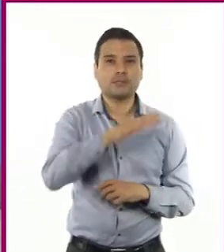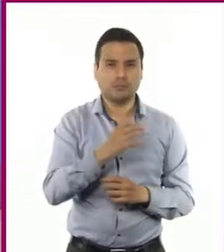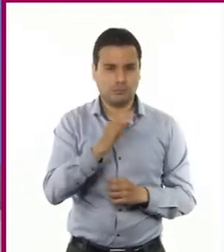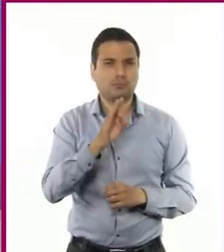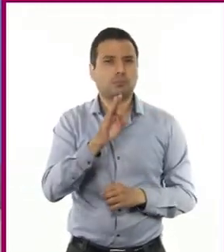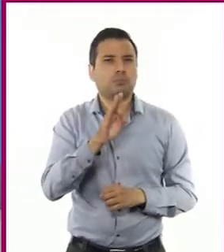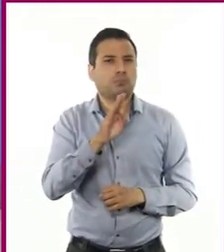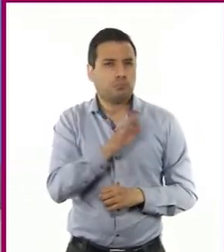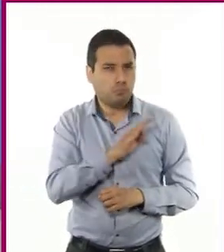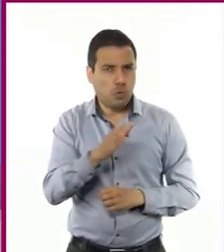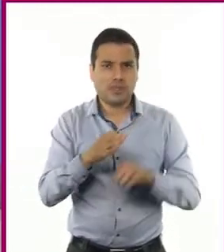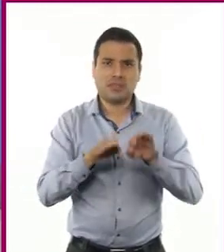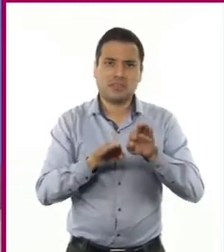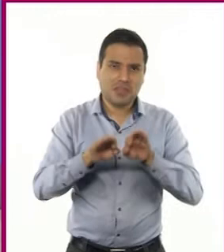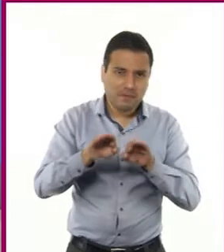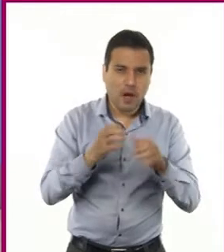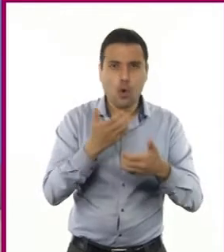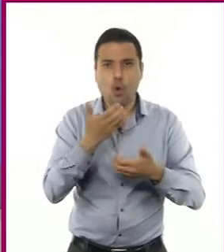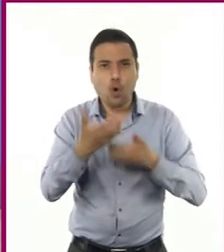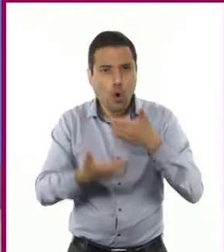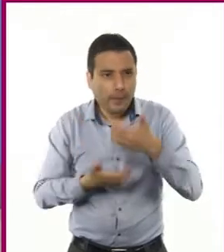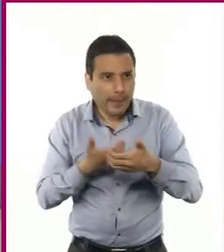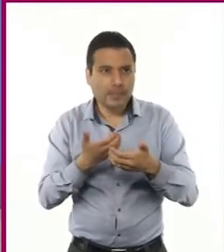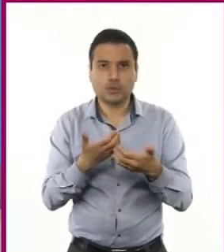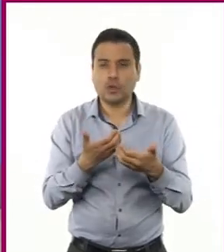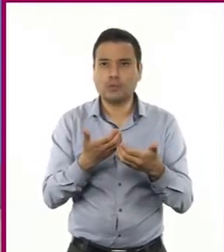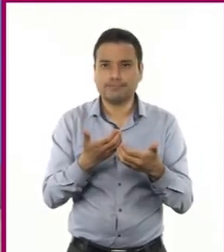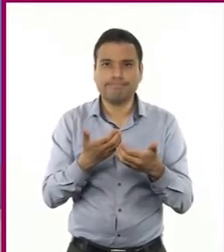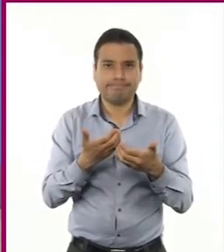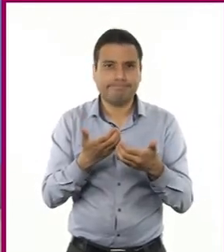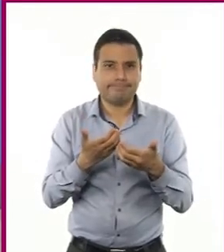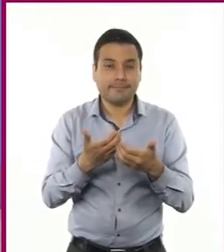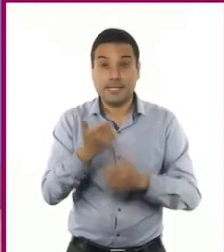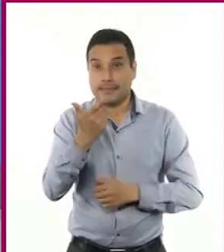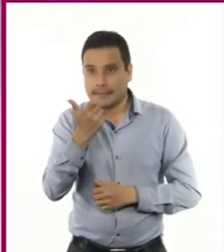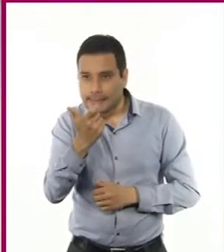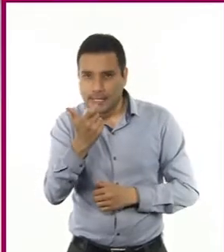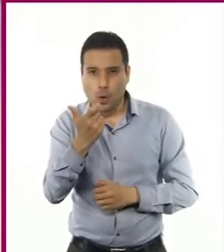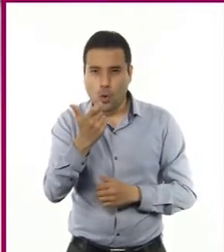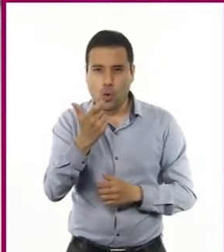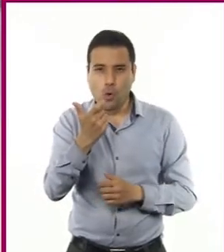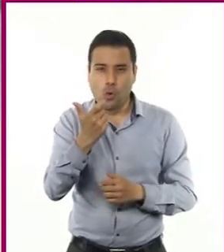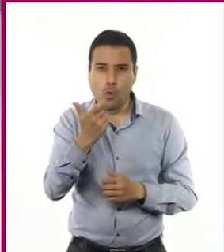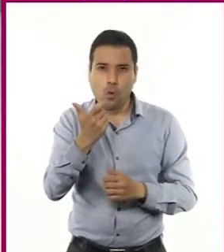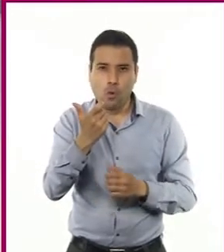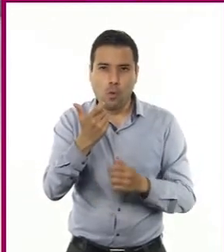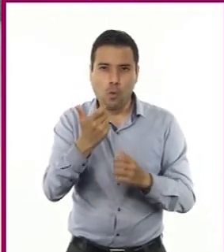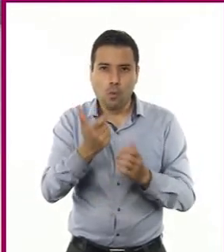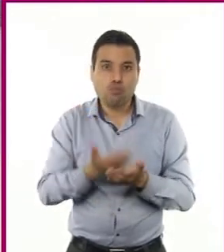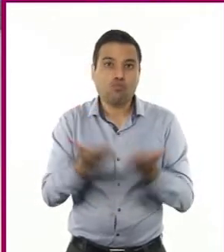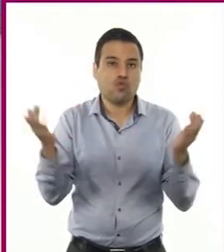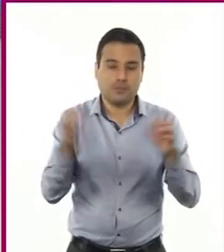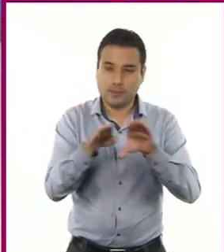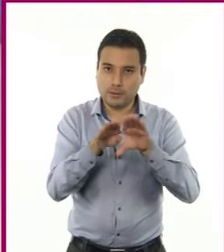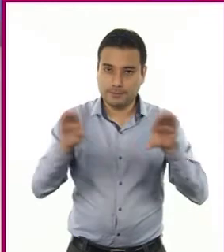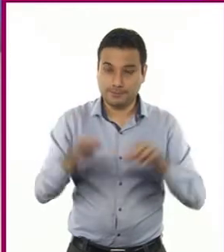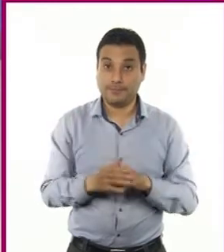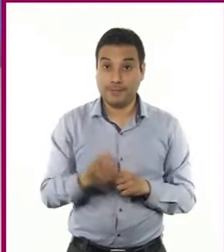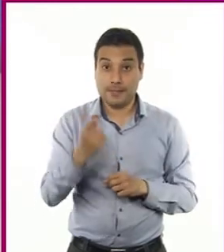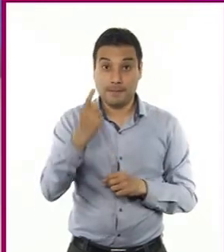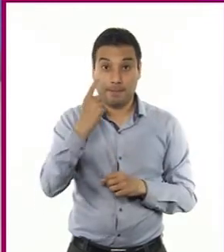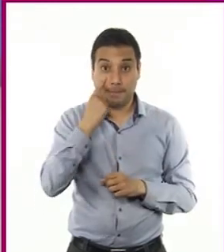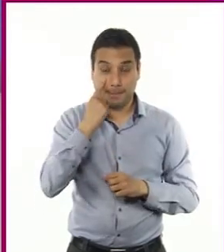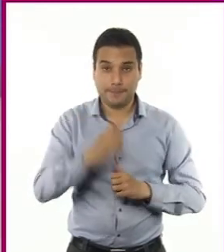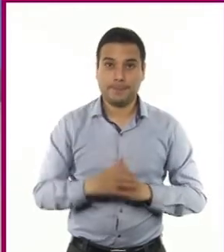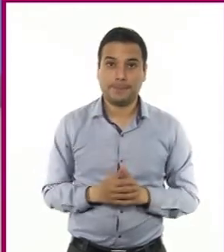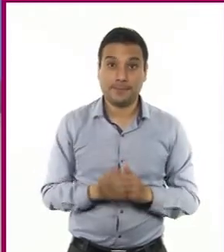productiva, de todo comercio y de la distribución equitativa de la riqueza. En ese sentido, escuchemos la segunda parte de